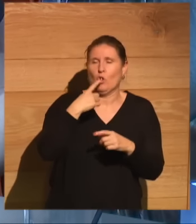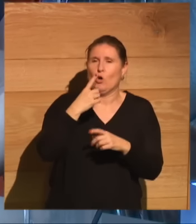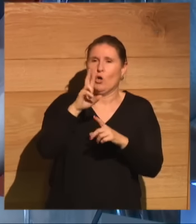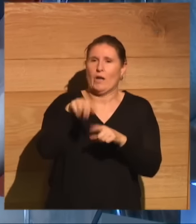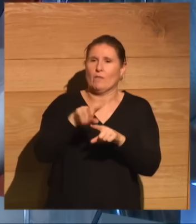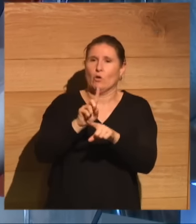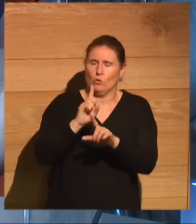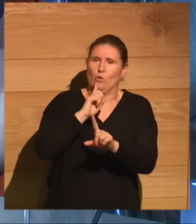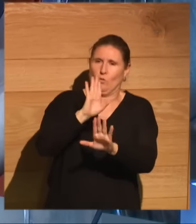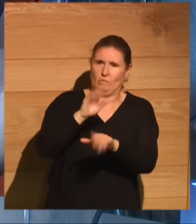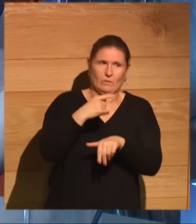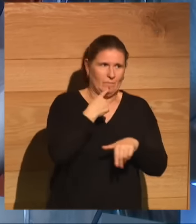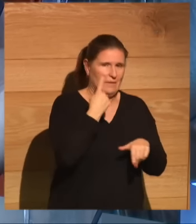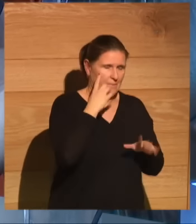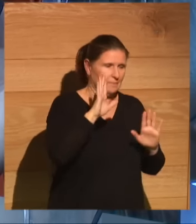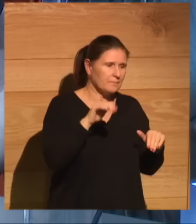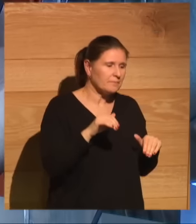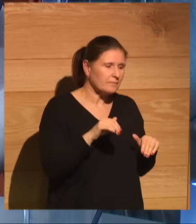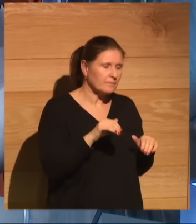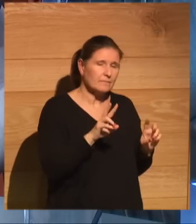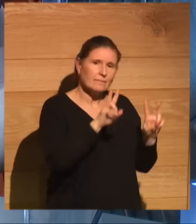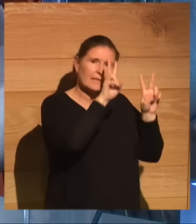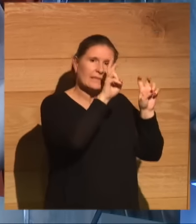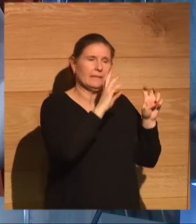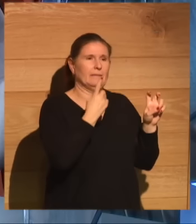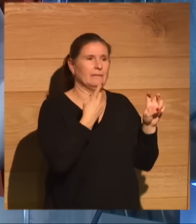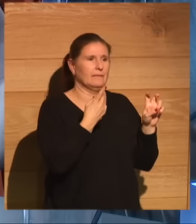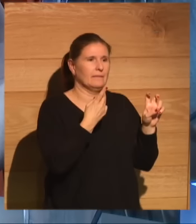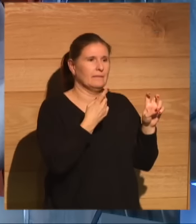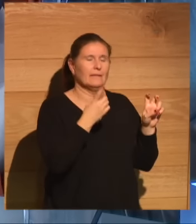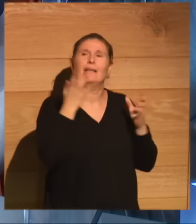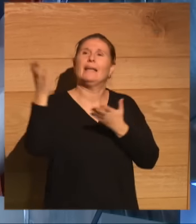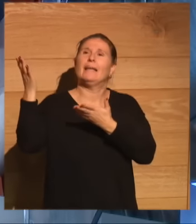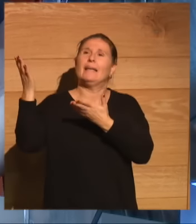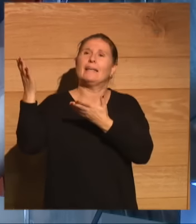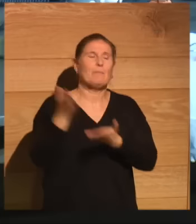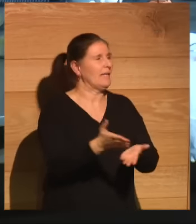¿Ah? Claro, el tema es que, fíjate, si nosotros... ¡Que pase!